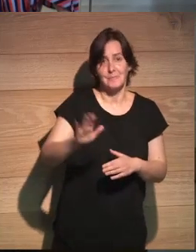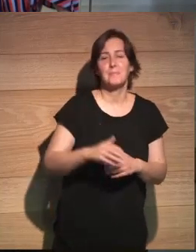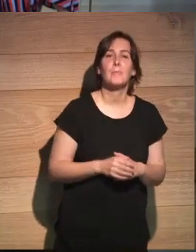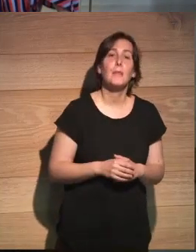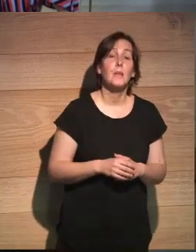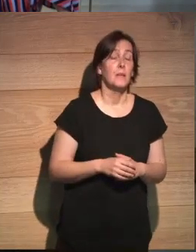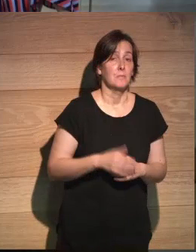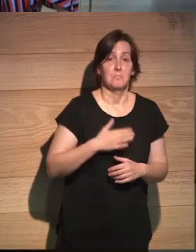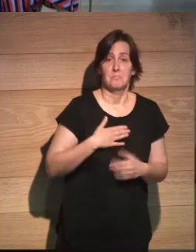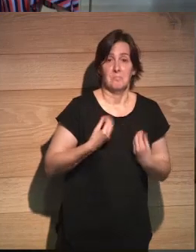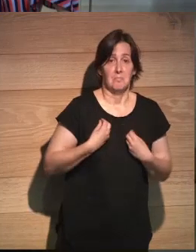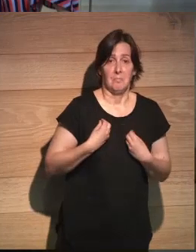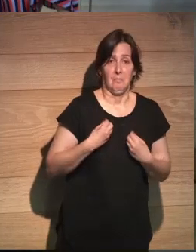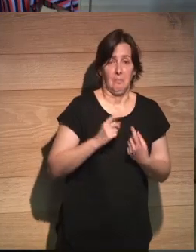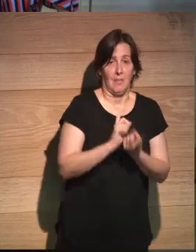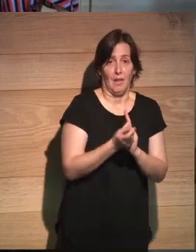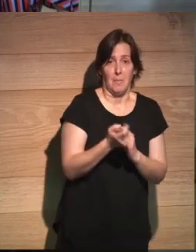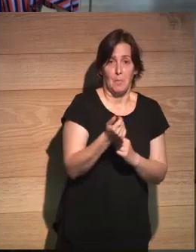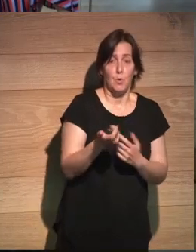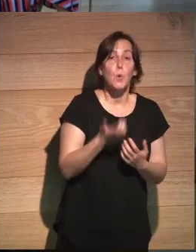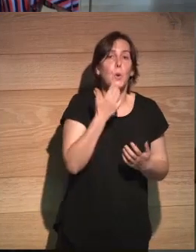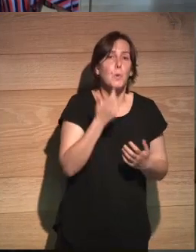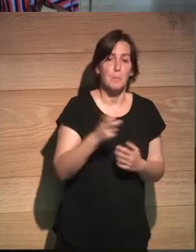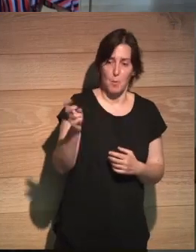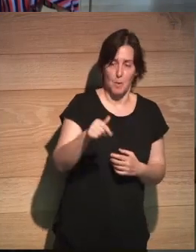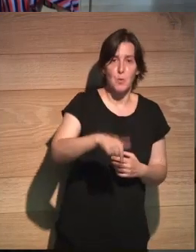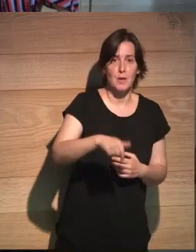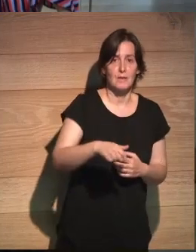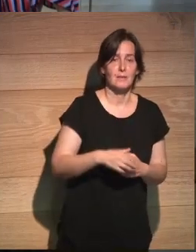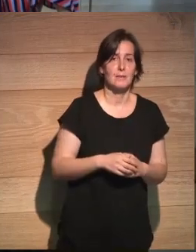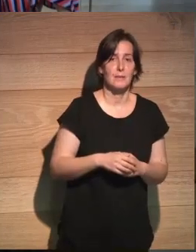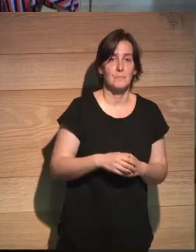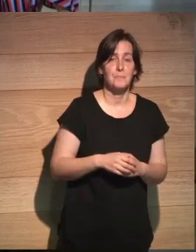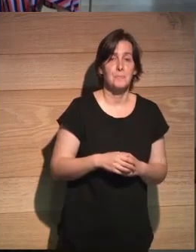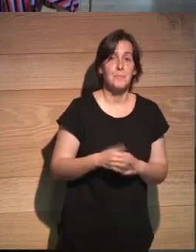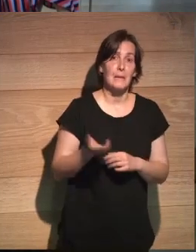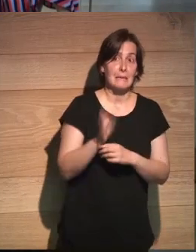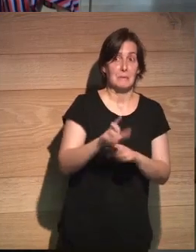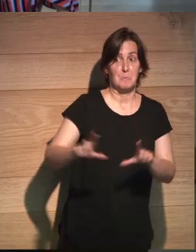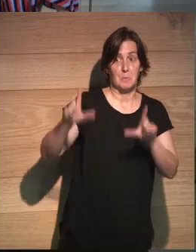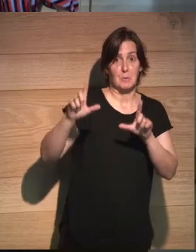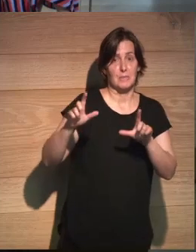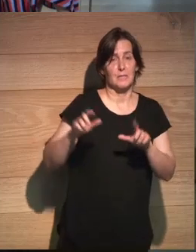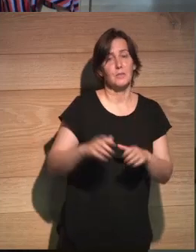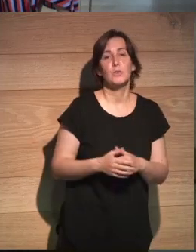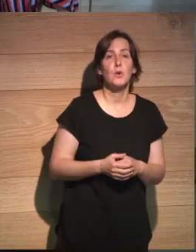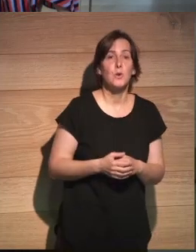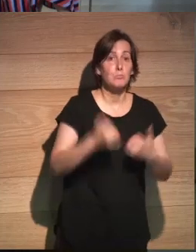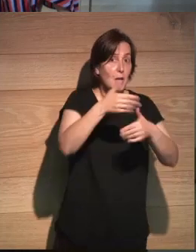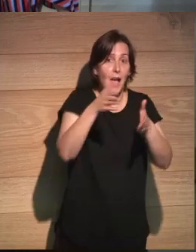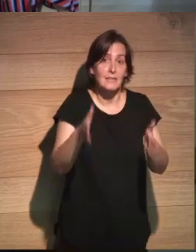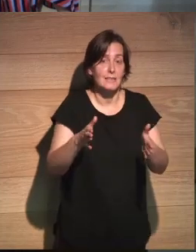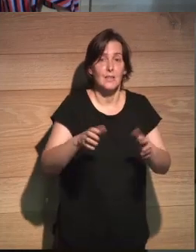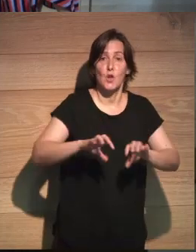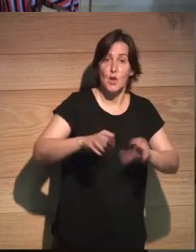Me ha cambiado un poco. O sea, quiero decir, me ha cambiado el hecho, por ejemplo, de estar aquí. Tiene un poco más de exposición en medios, ¿no? Atendiendo pues a